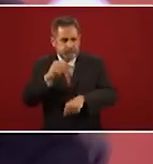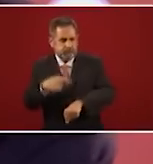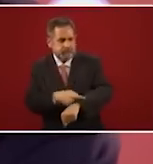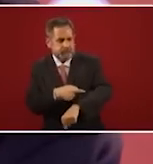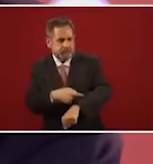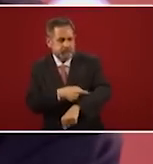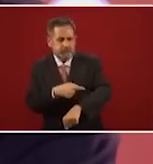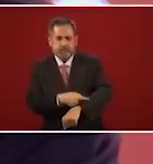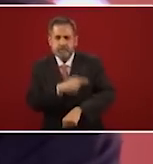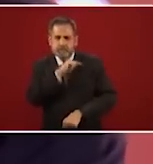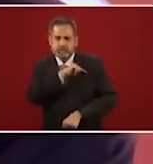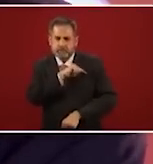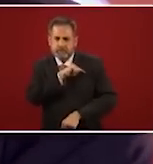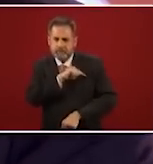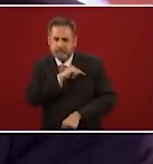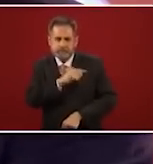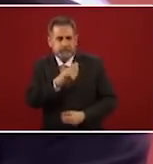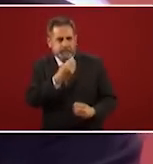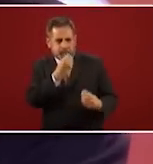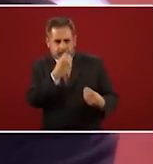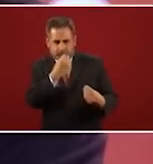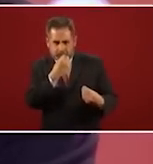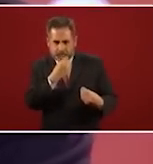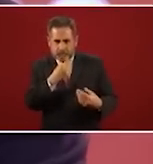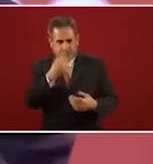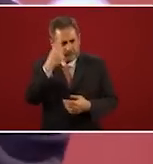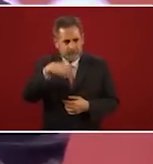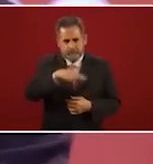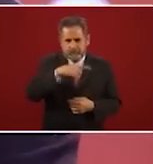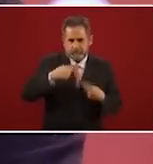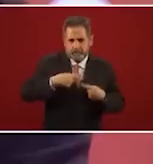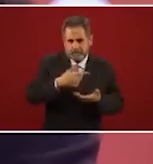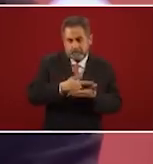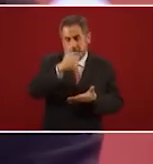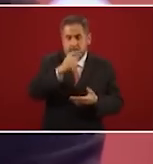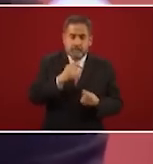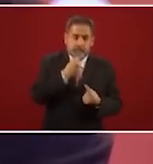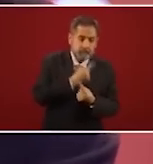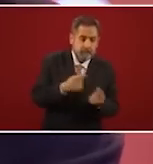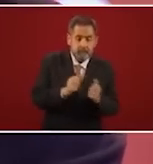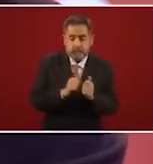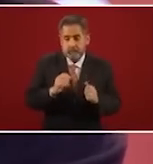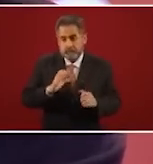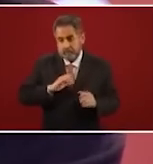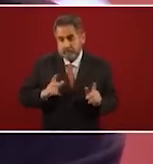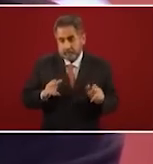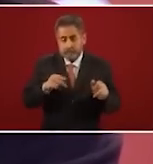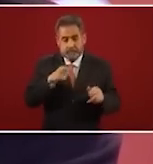pone por vía venosa a las personas generalmente graves, incluidos niños con cáncer,